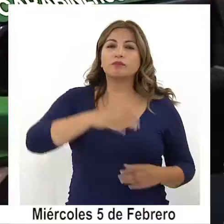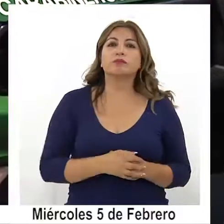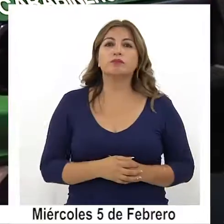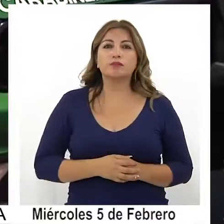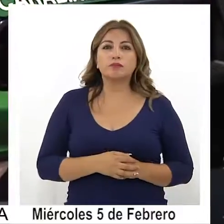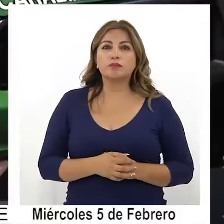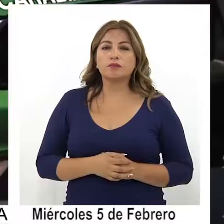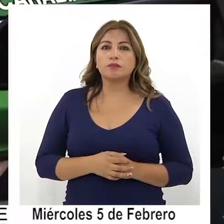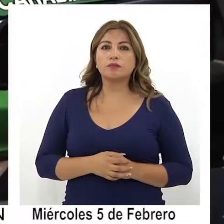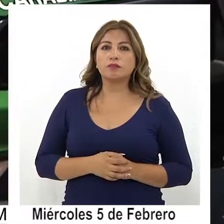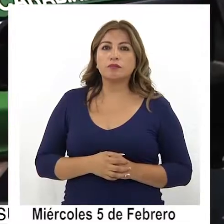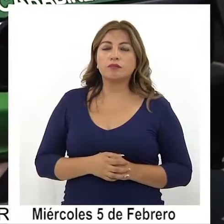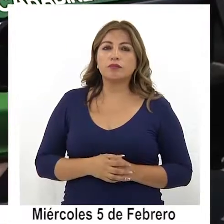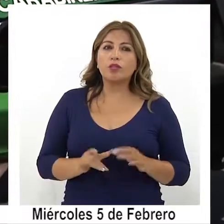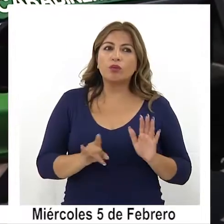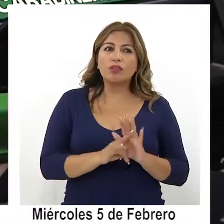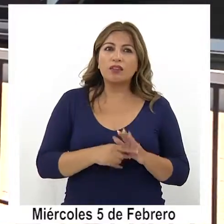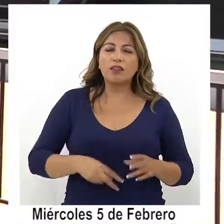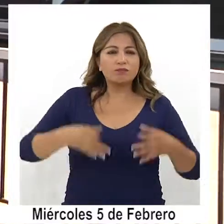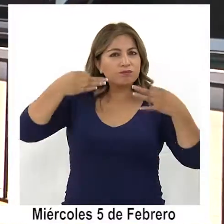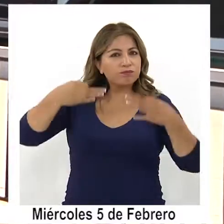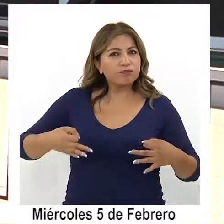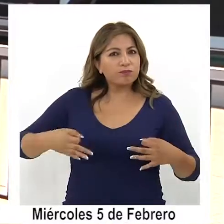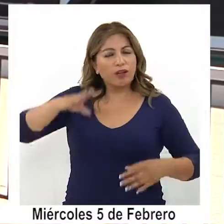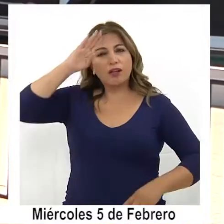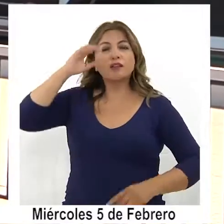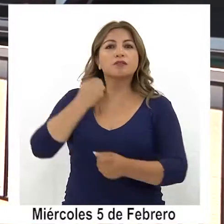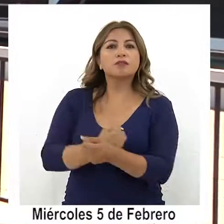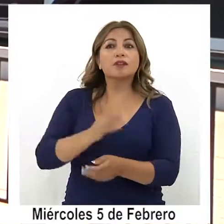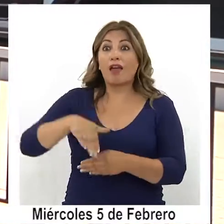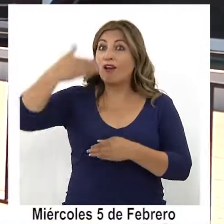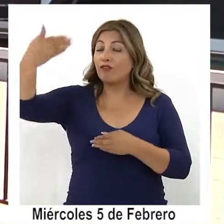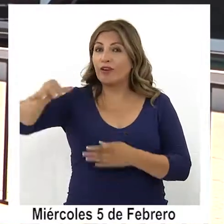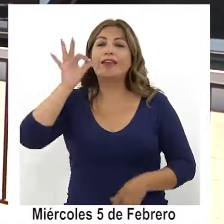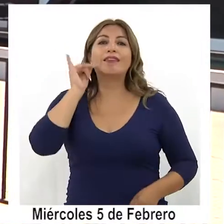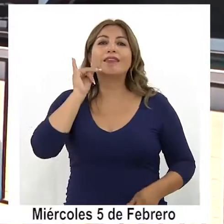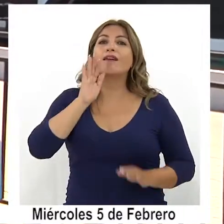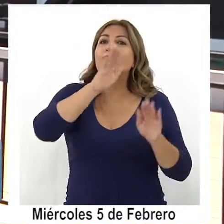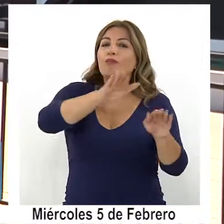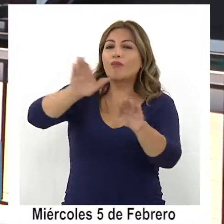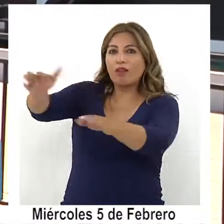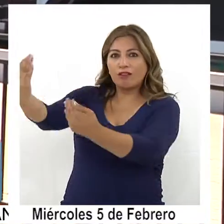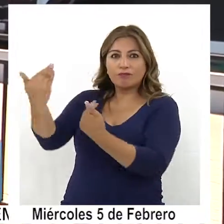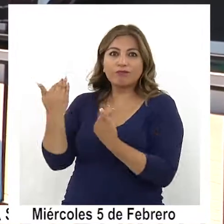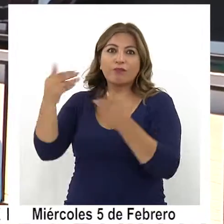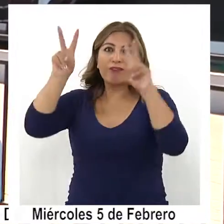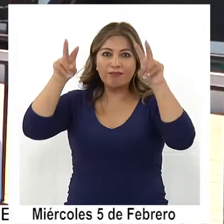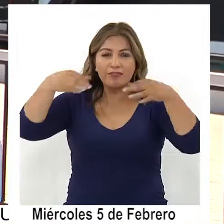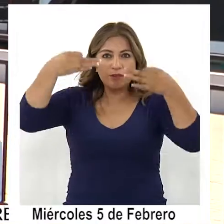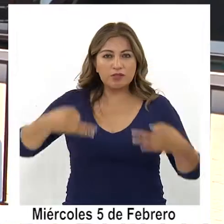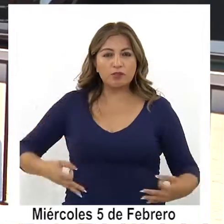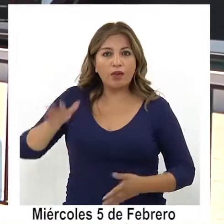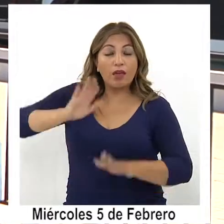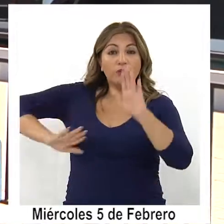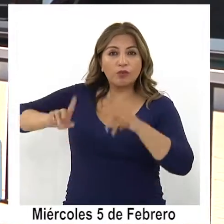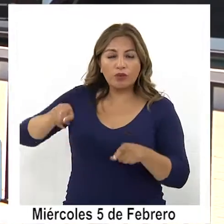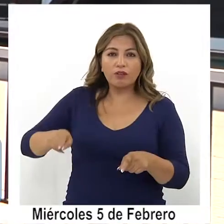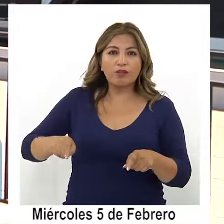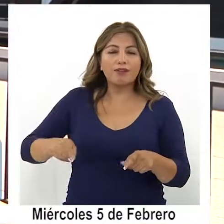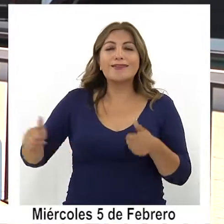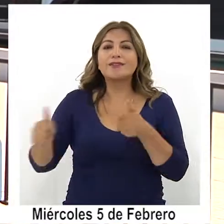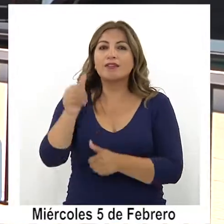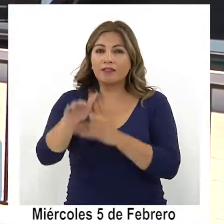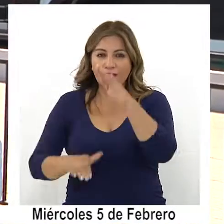verano. Nuestra Dirección de Ordenes de Seguridad ha dispuesto Carabineros fuera de la región para poder apoyarnos en materia de seguridad y prevención,